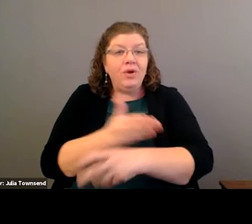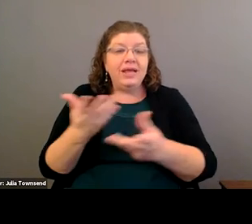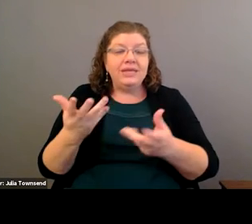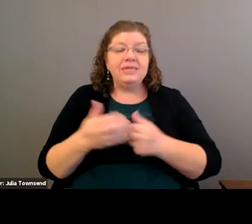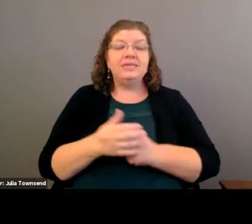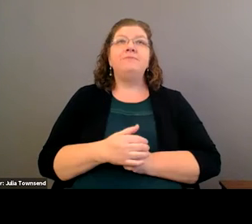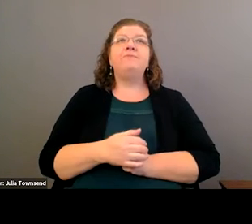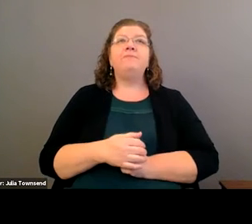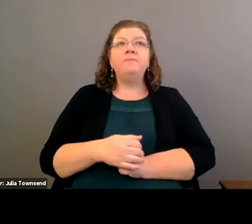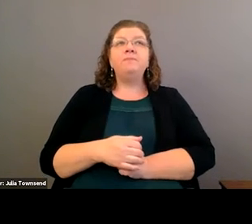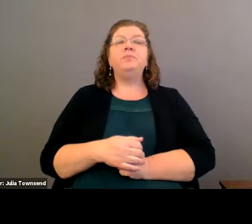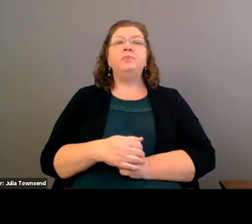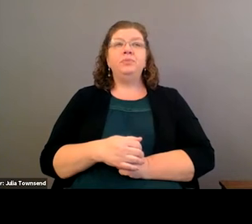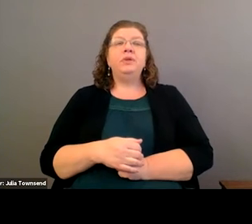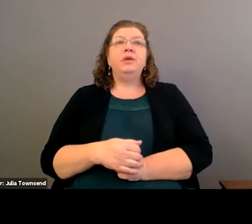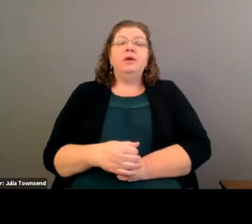progreso.